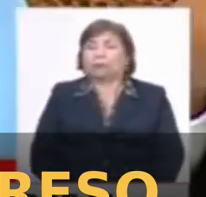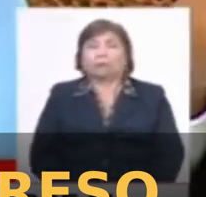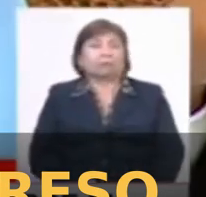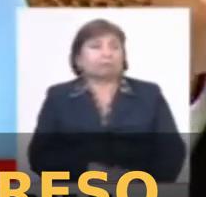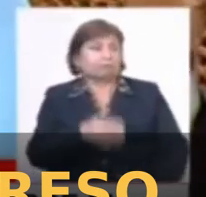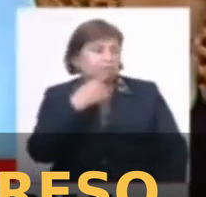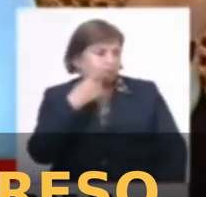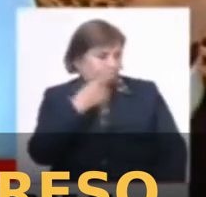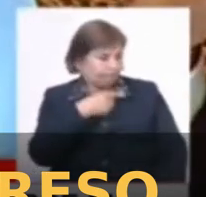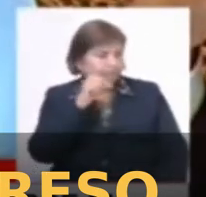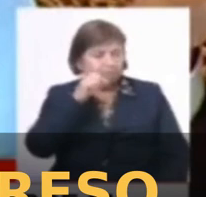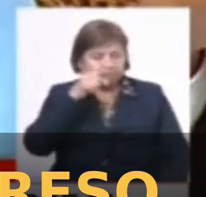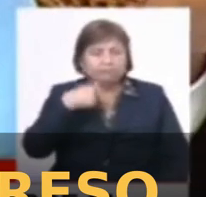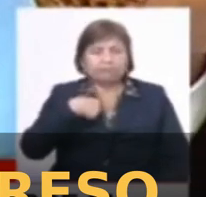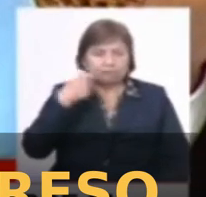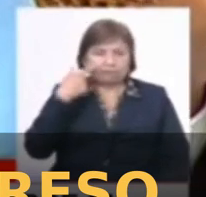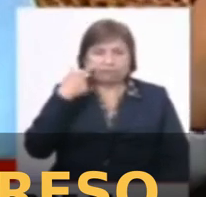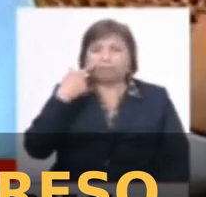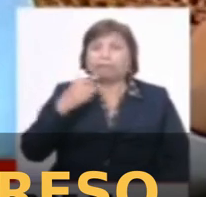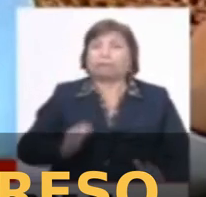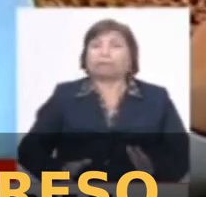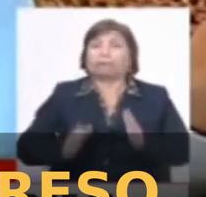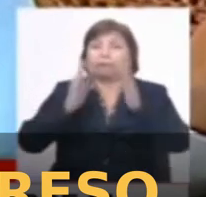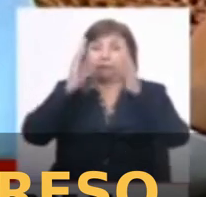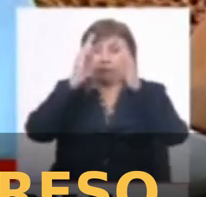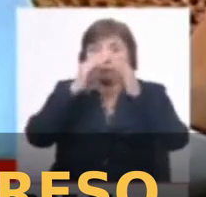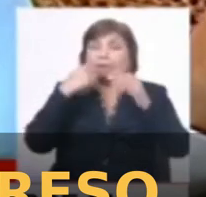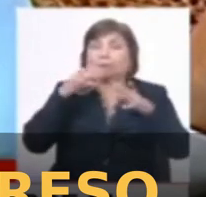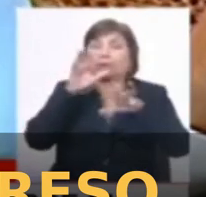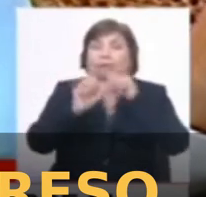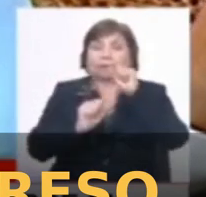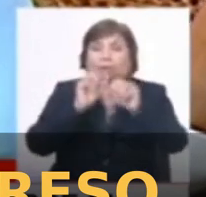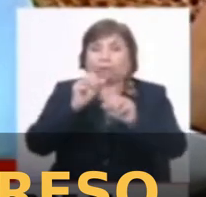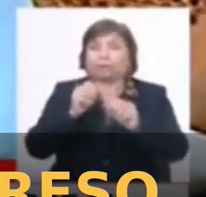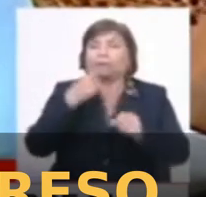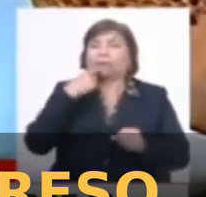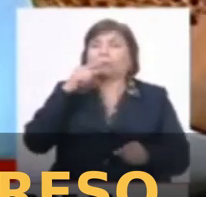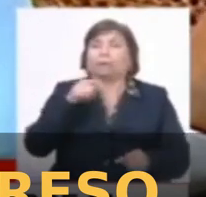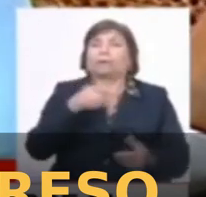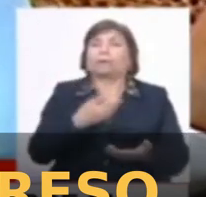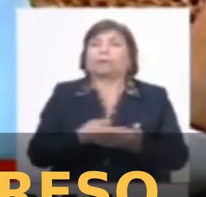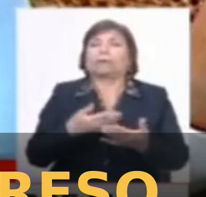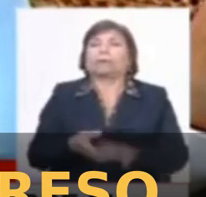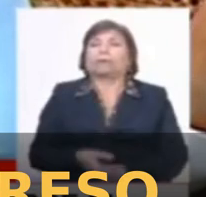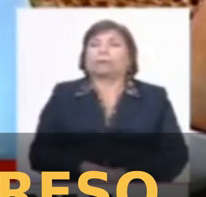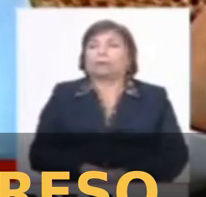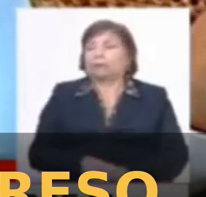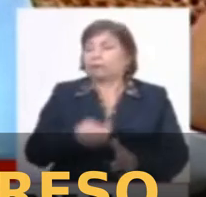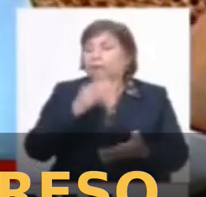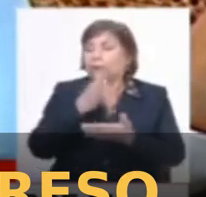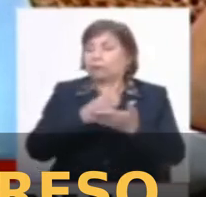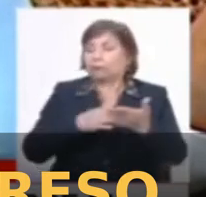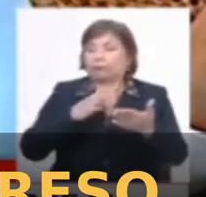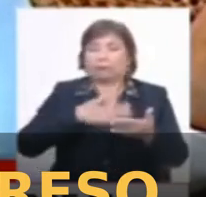Conocía congresista del departamento que ya ha sido allanado y que ya es fue parte de